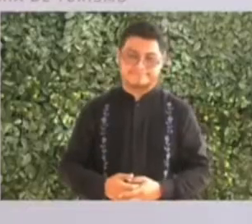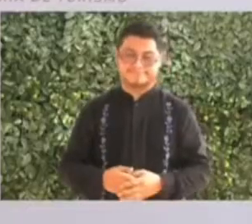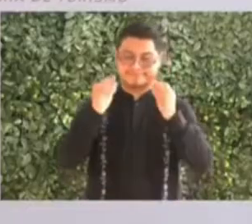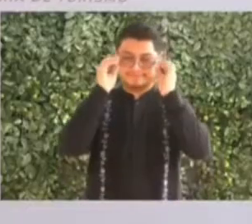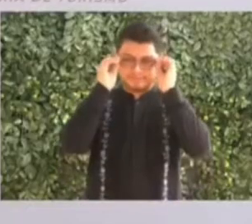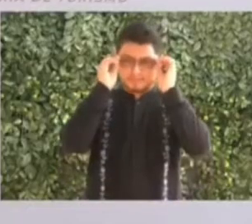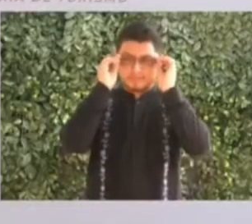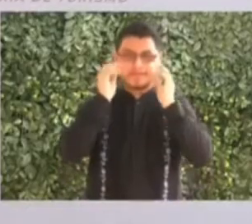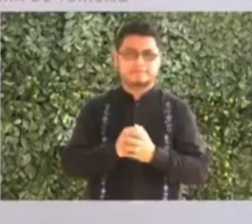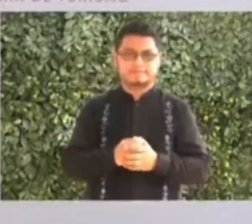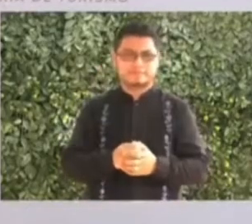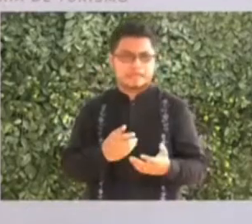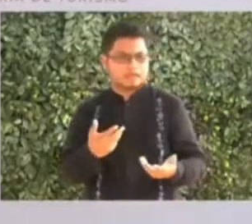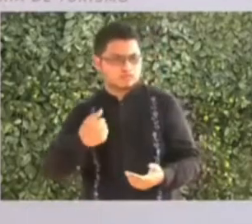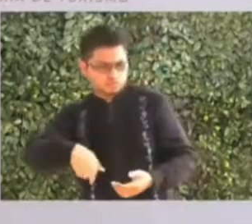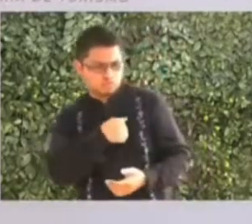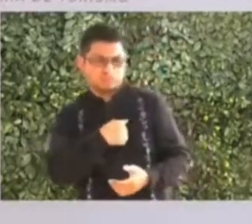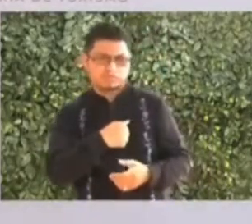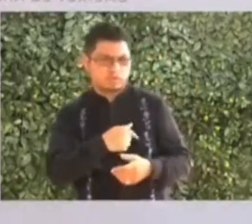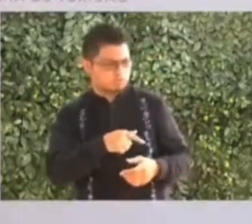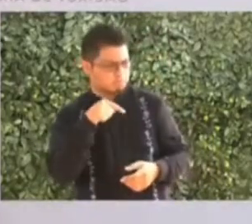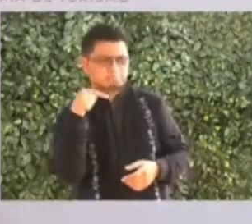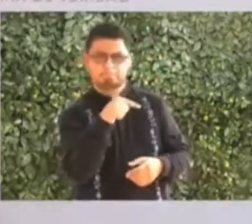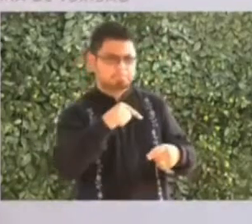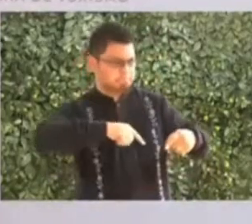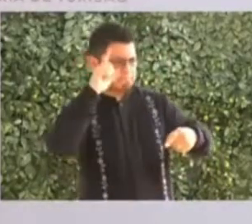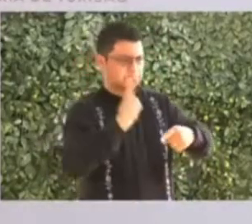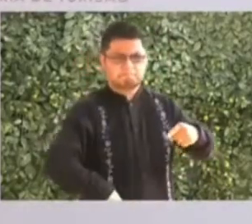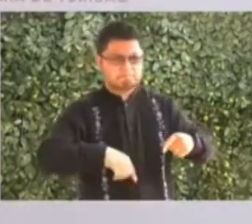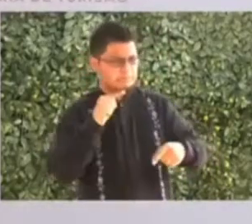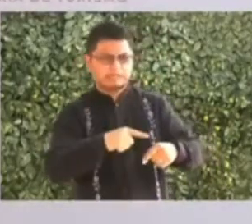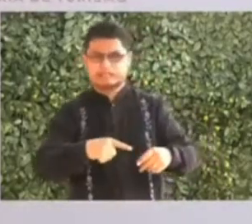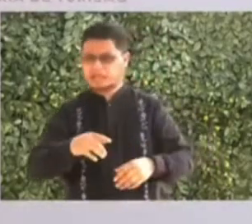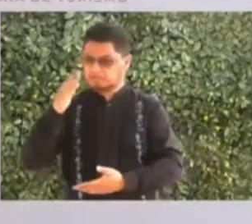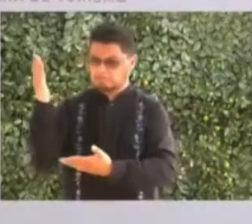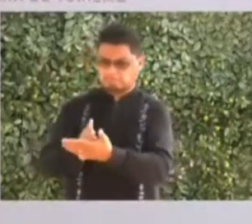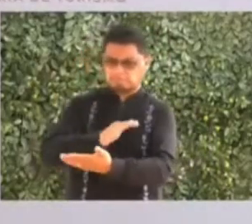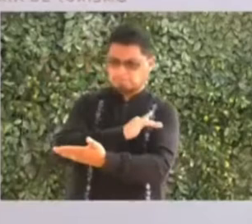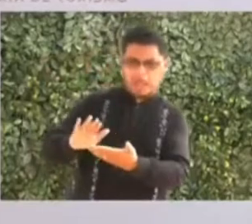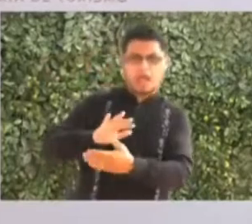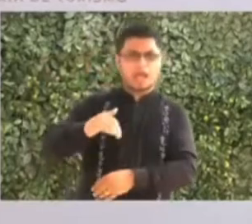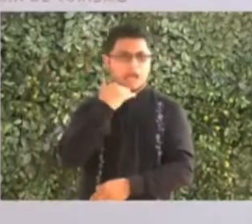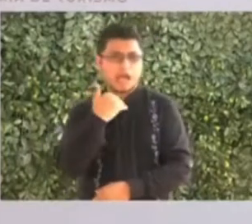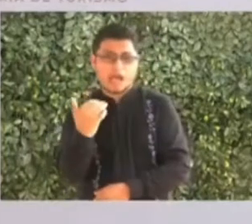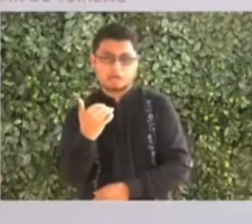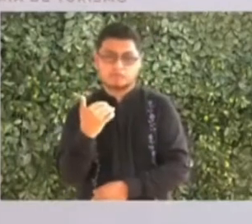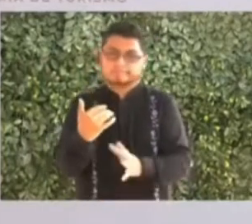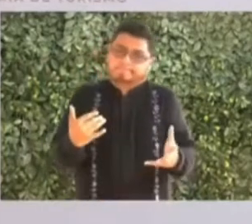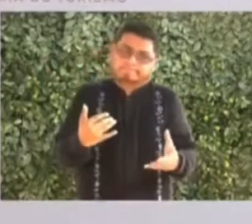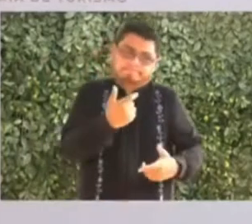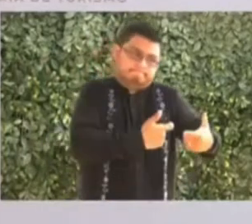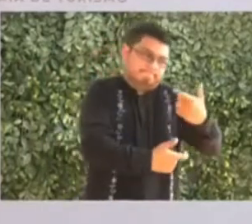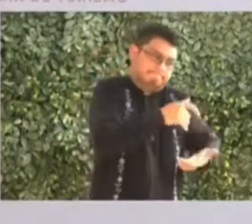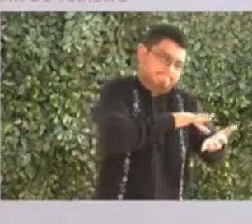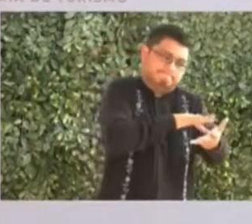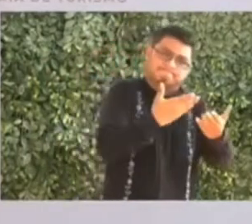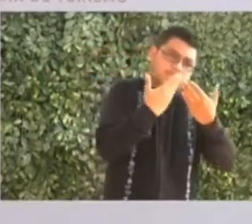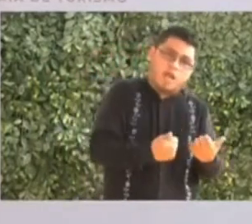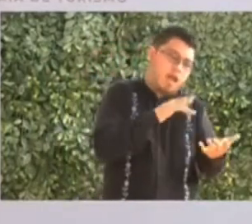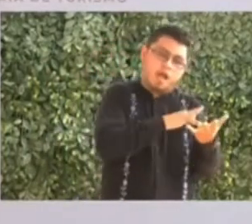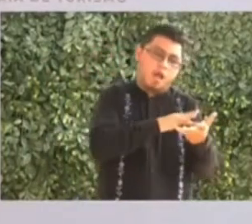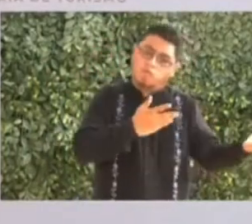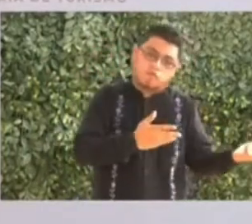Si no hubiésemos decidido por convicción acabar con la corrupción en el gobierno, pues no tendríamos